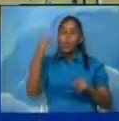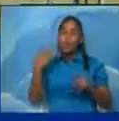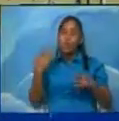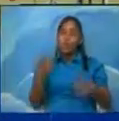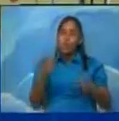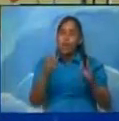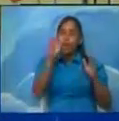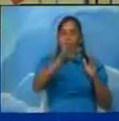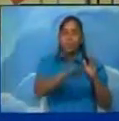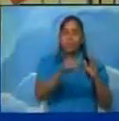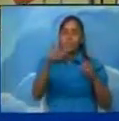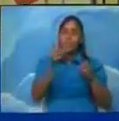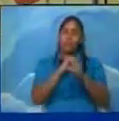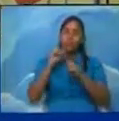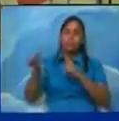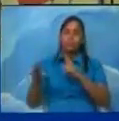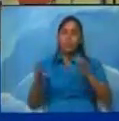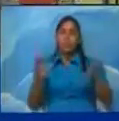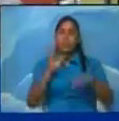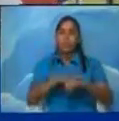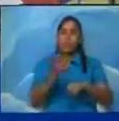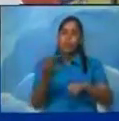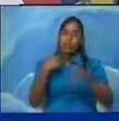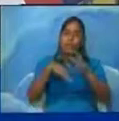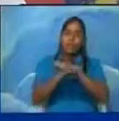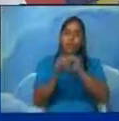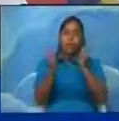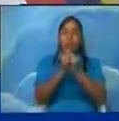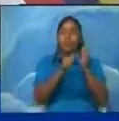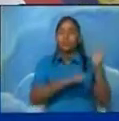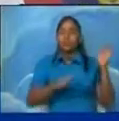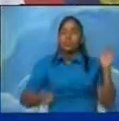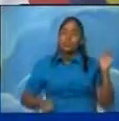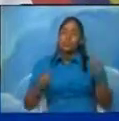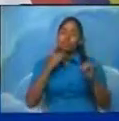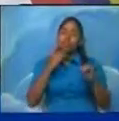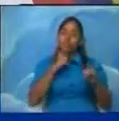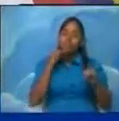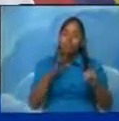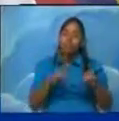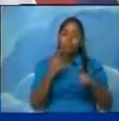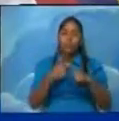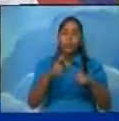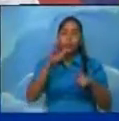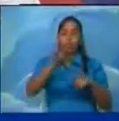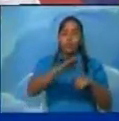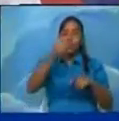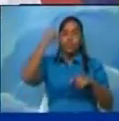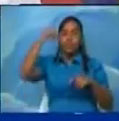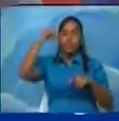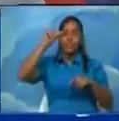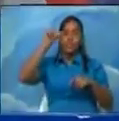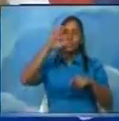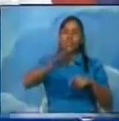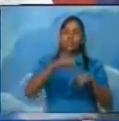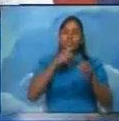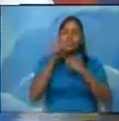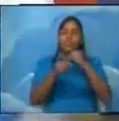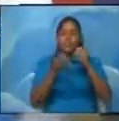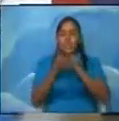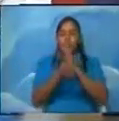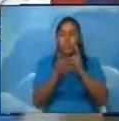él se está despidiendo porque se va con el Señor, pero les está recordando